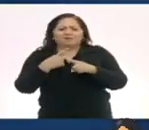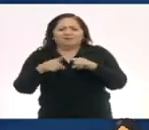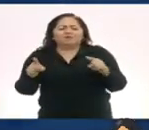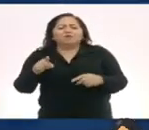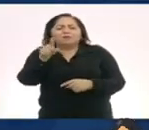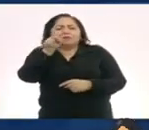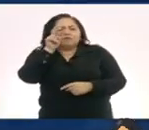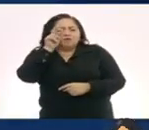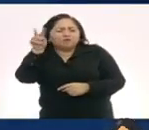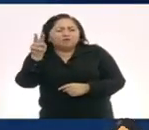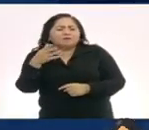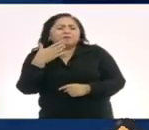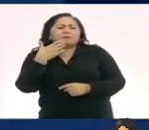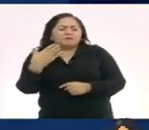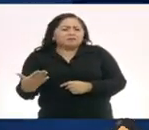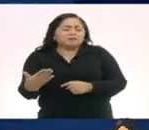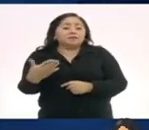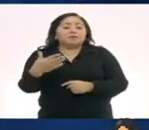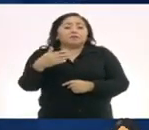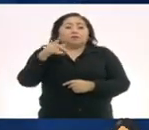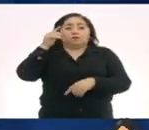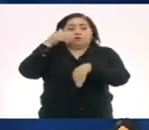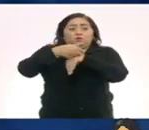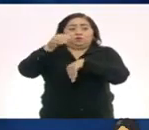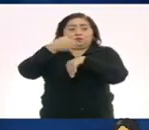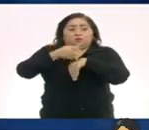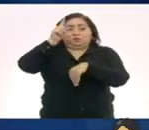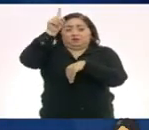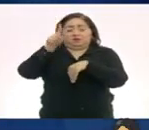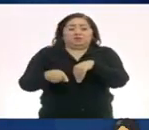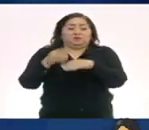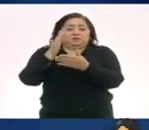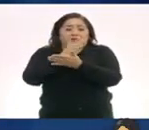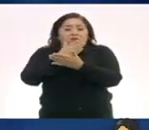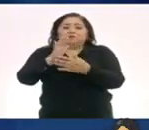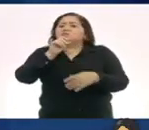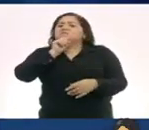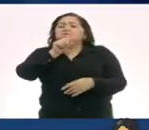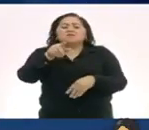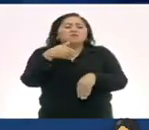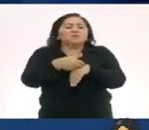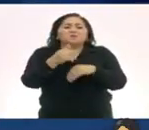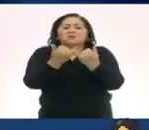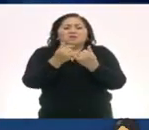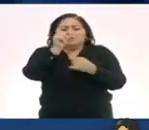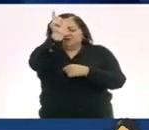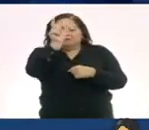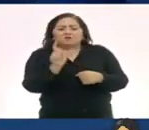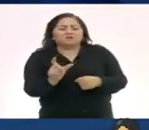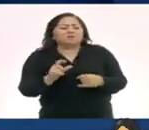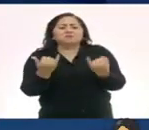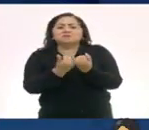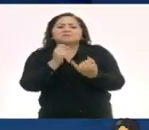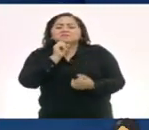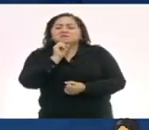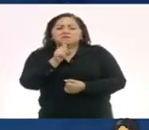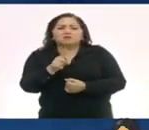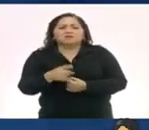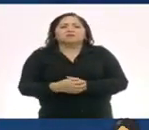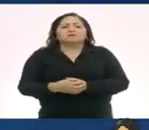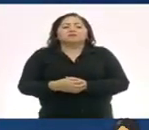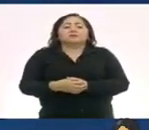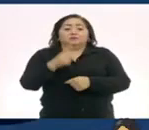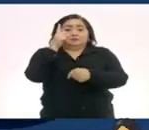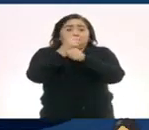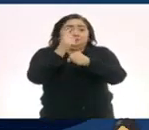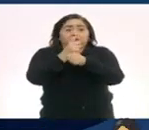donde fíjense muy bien, chicos, que el número que está dividido es el mismo número que está representado. Por lo tanto, en la